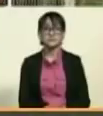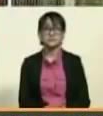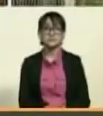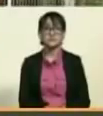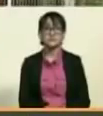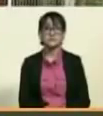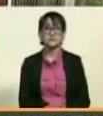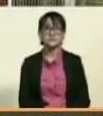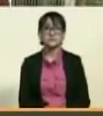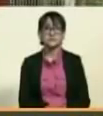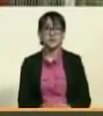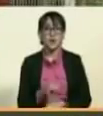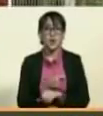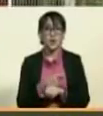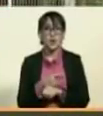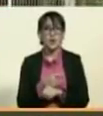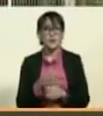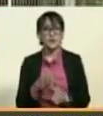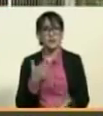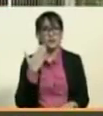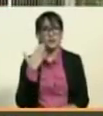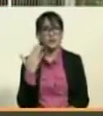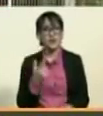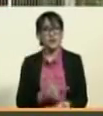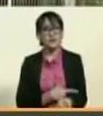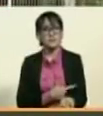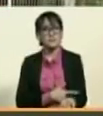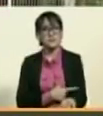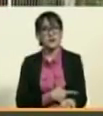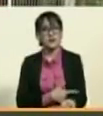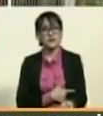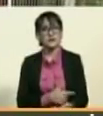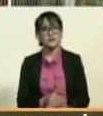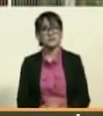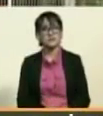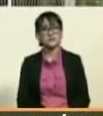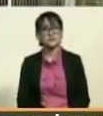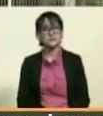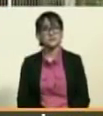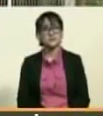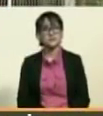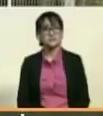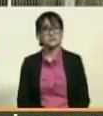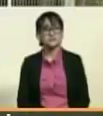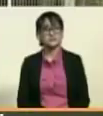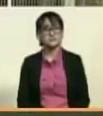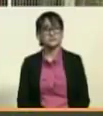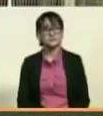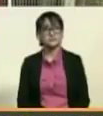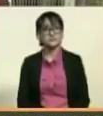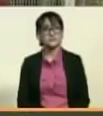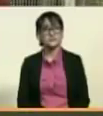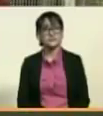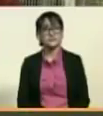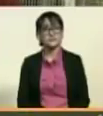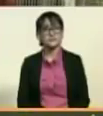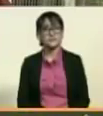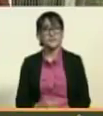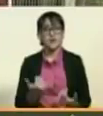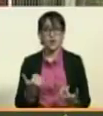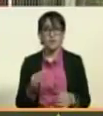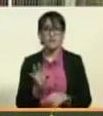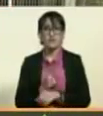Querida gobernadora, hermana, hoy estamos poniendo en funcionamiento